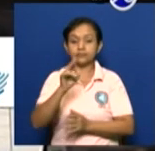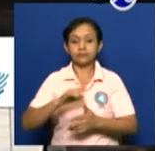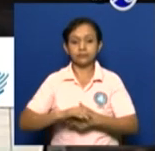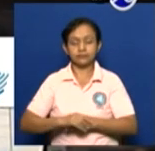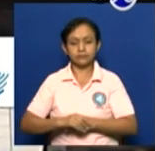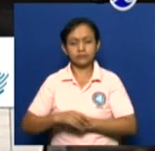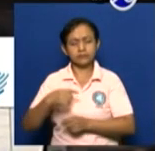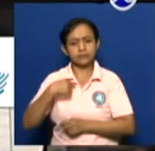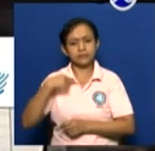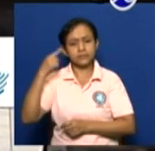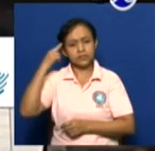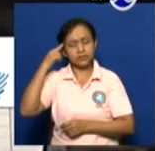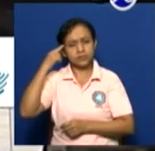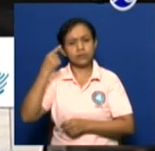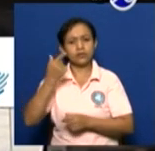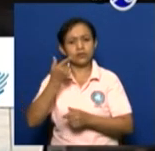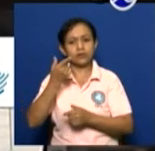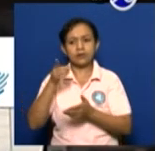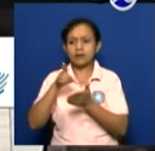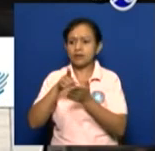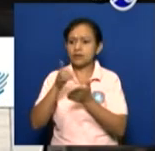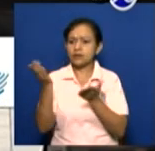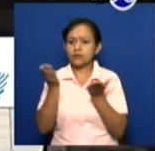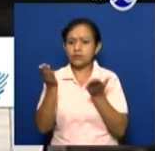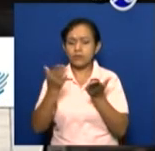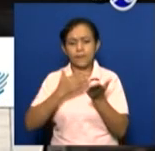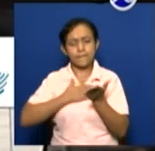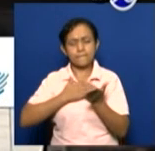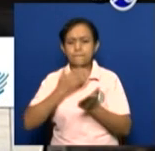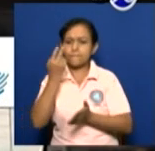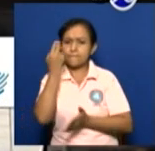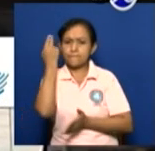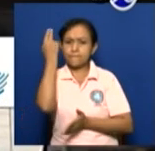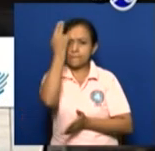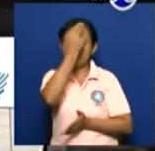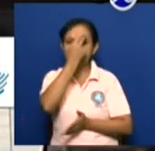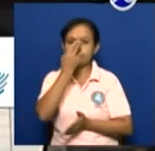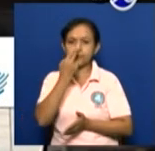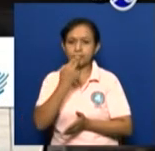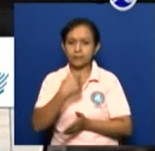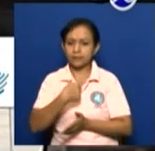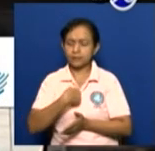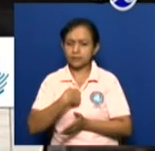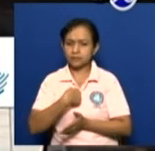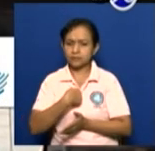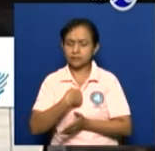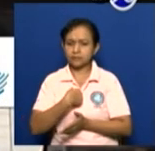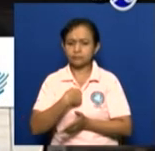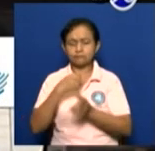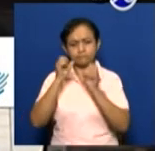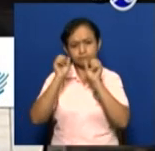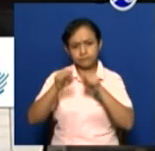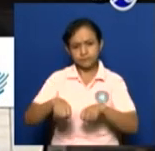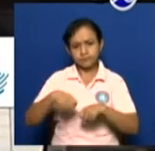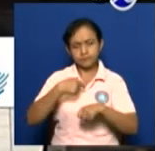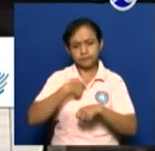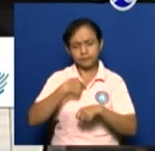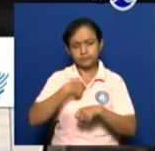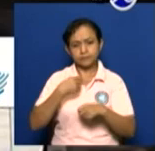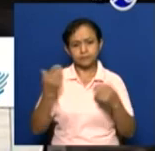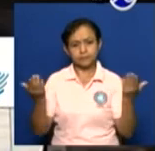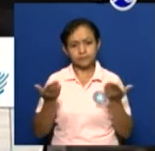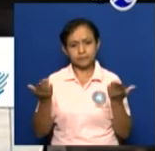Resolví seguir la ruta de plantearme interrogantes. Me permitiré